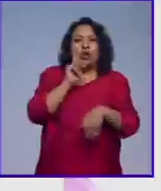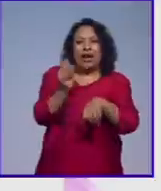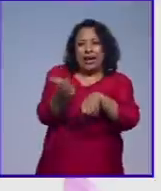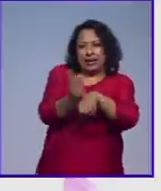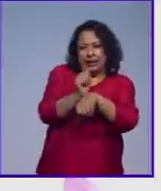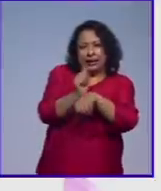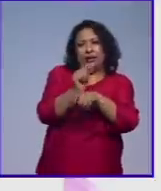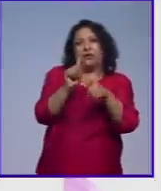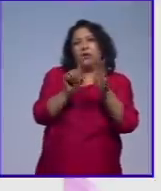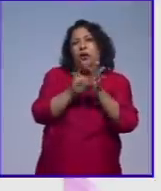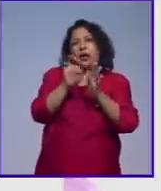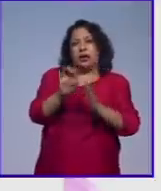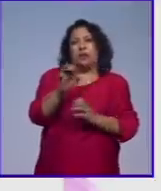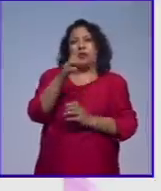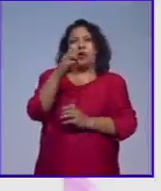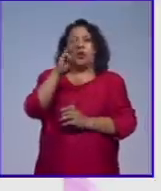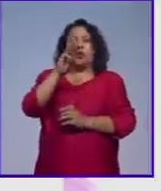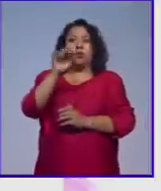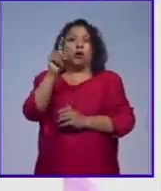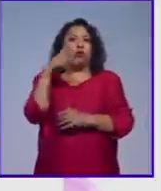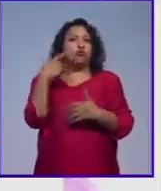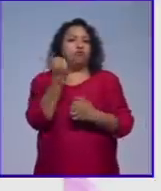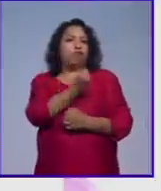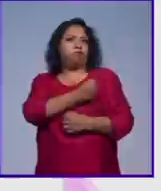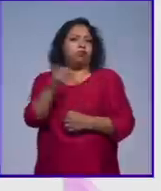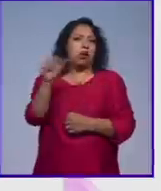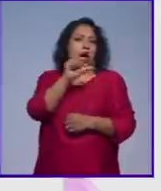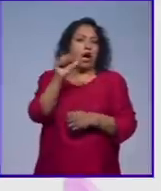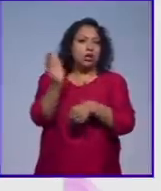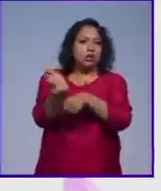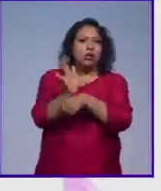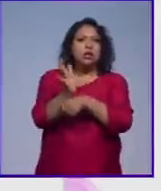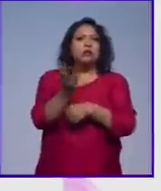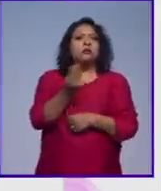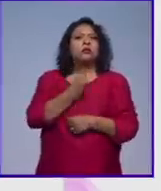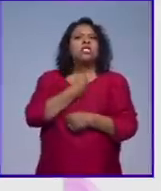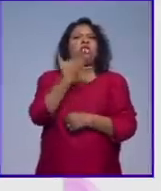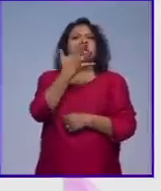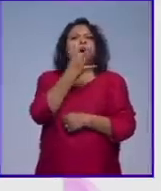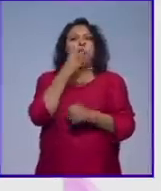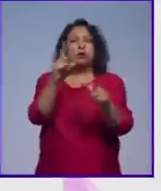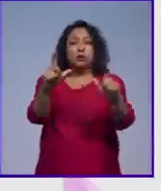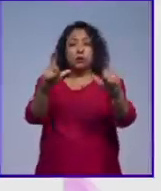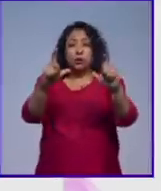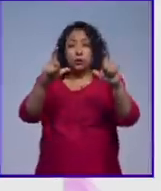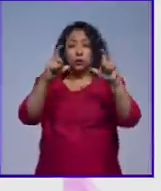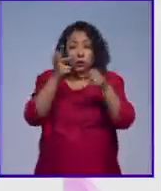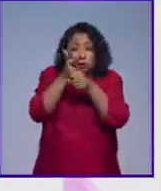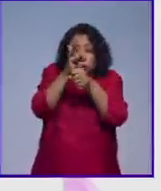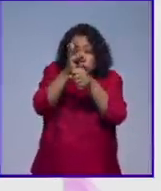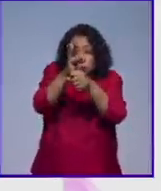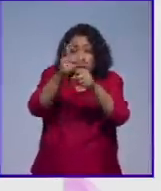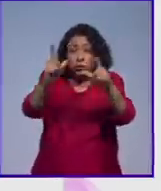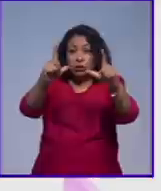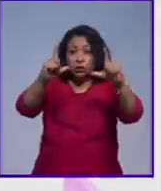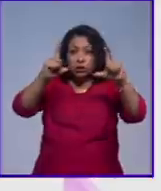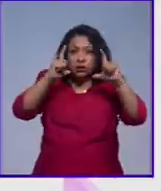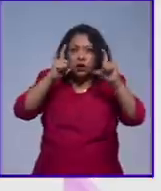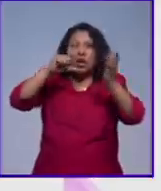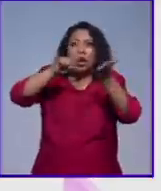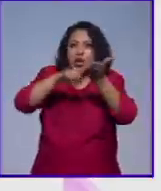como Lee Bulman, que es un animal cinematográfico, te aguanta 5 minutos un close-up y está ocurriendo una